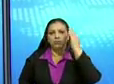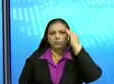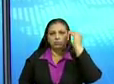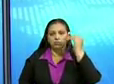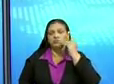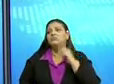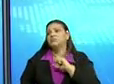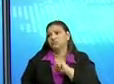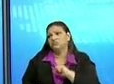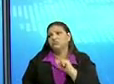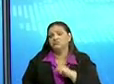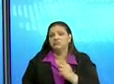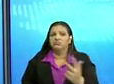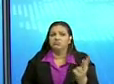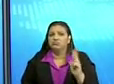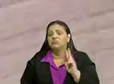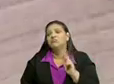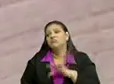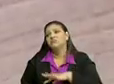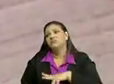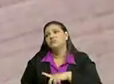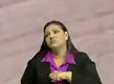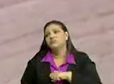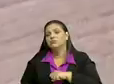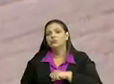transeúntes. Veamos.